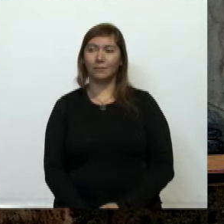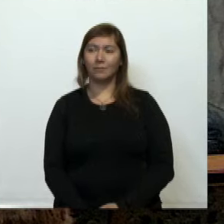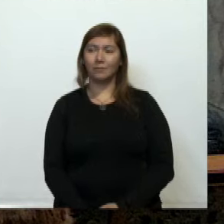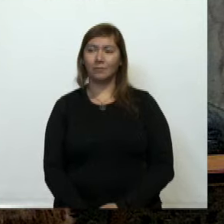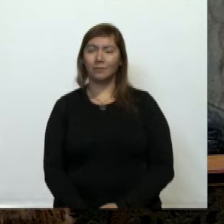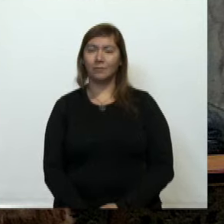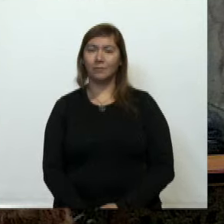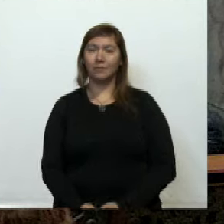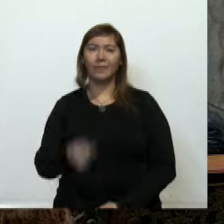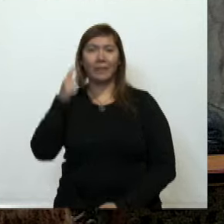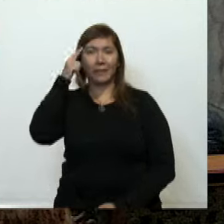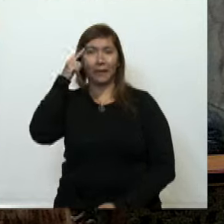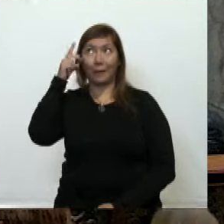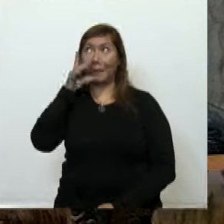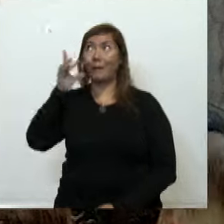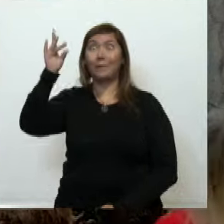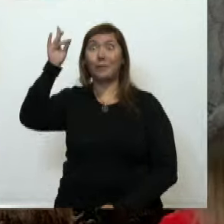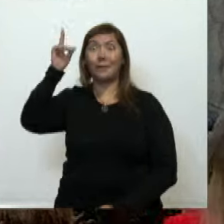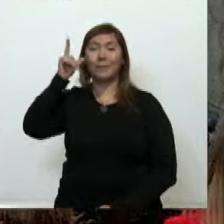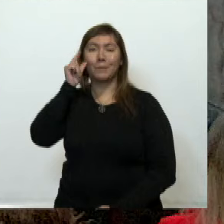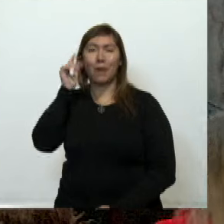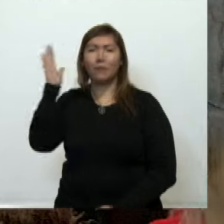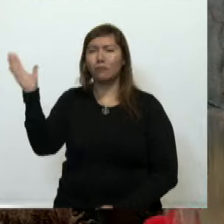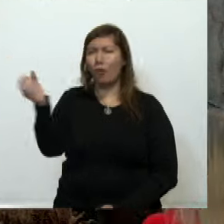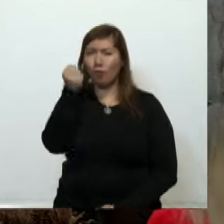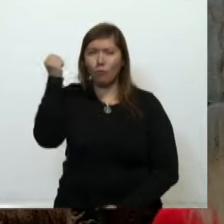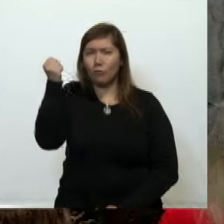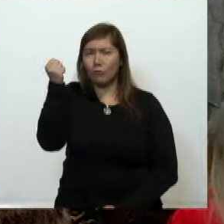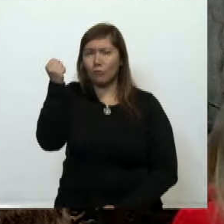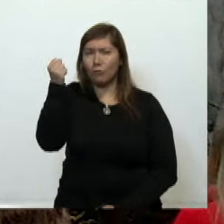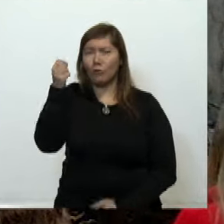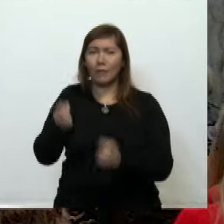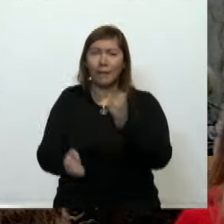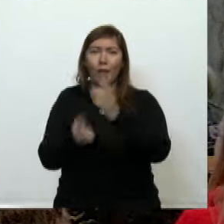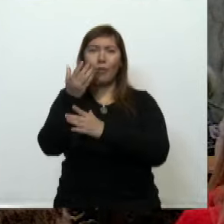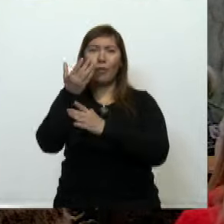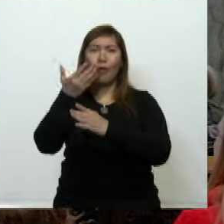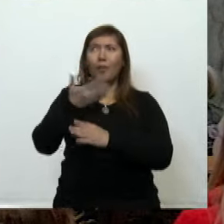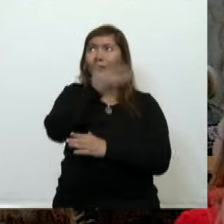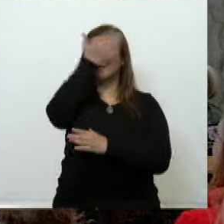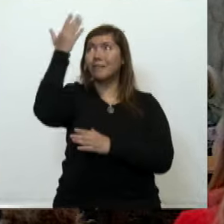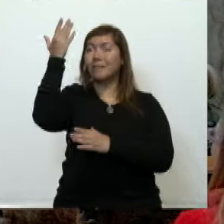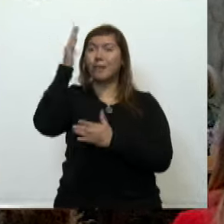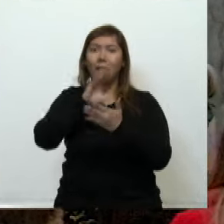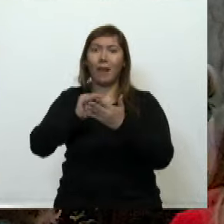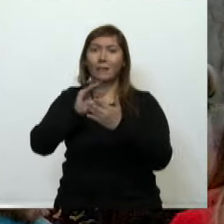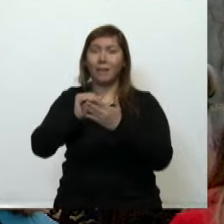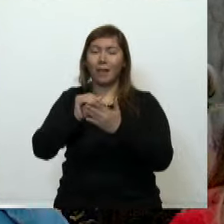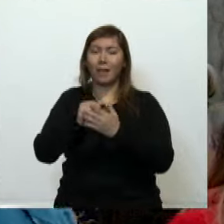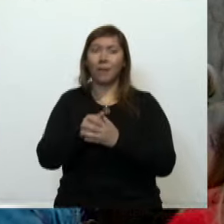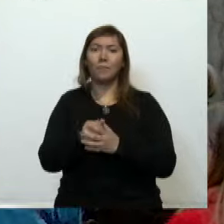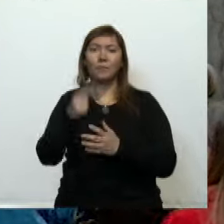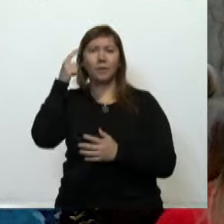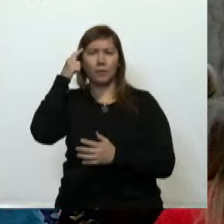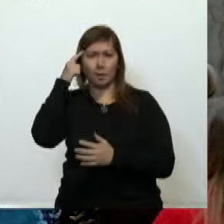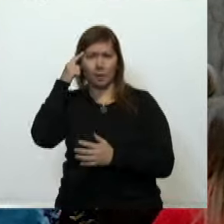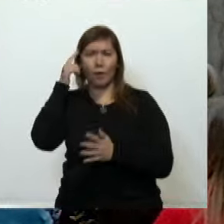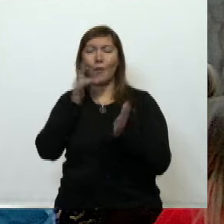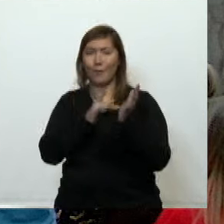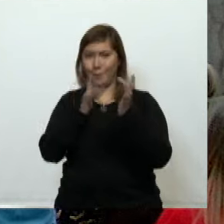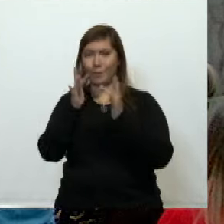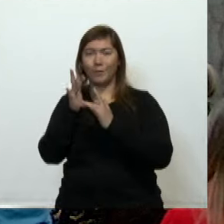Creo en Dios, Padre Todopoderoso, Creador del cielo y de la tierra. Creo en Jesucristo, su